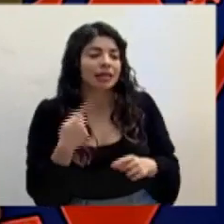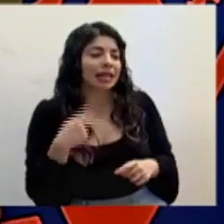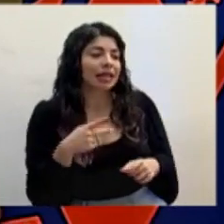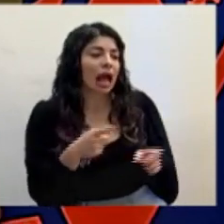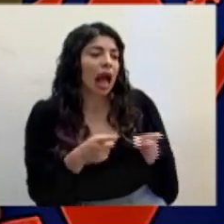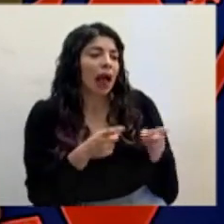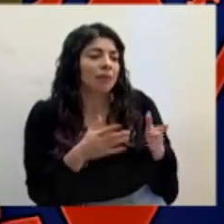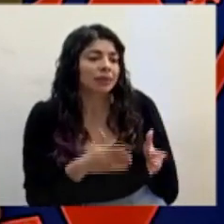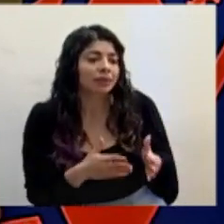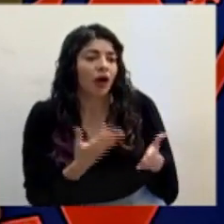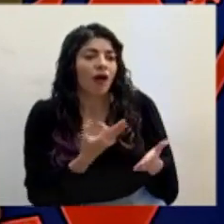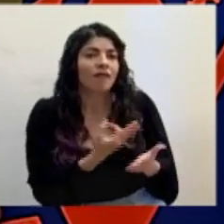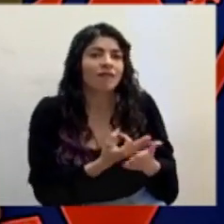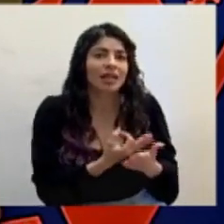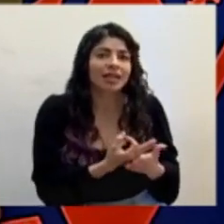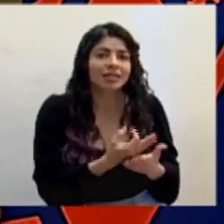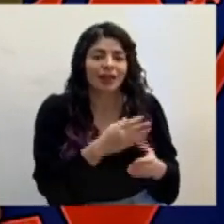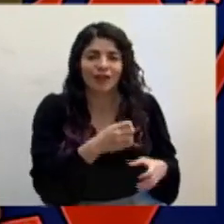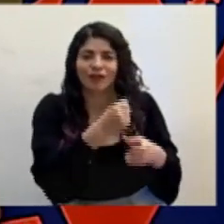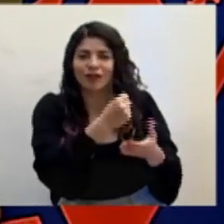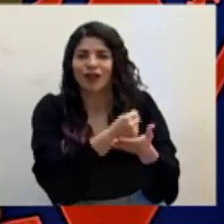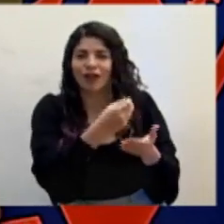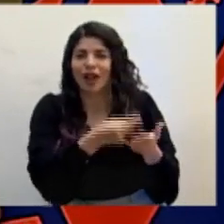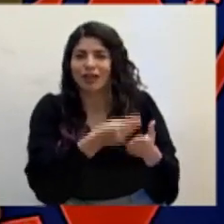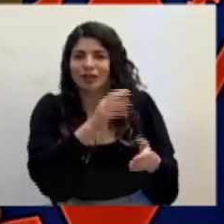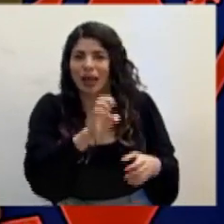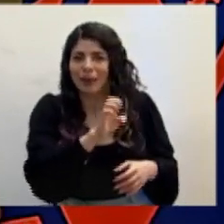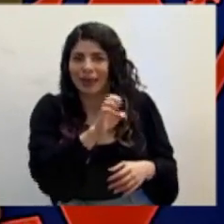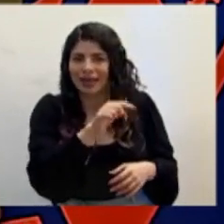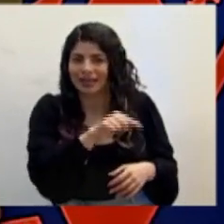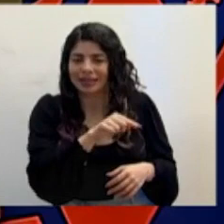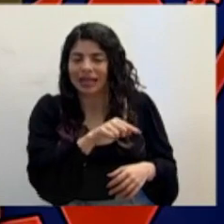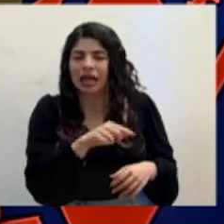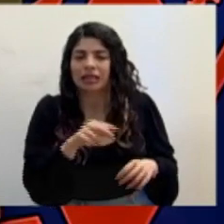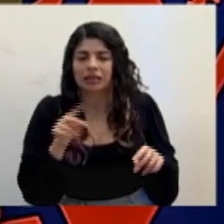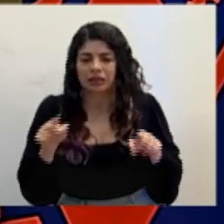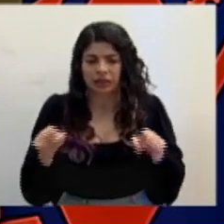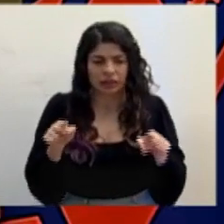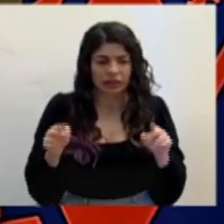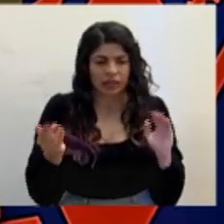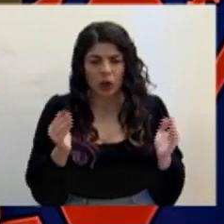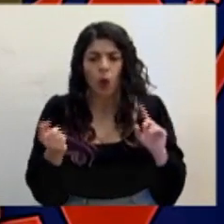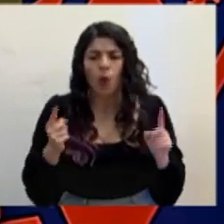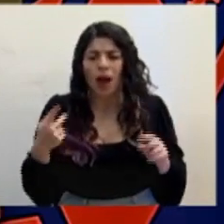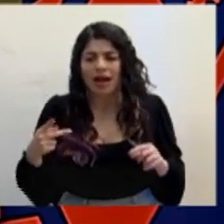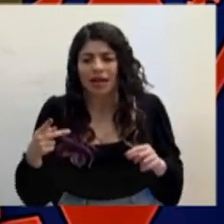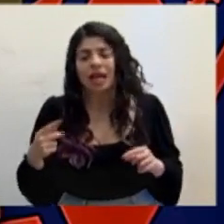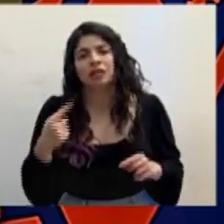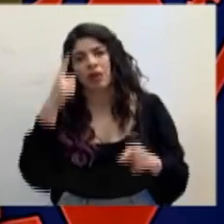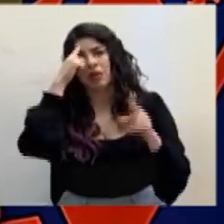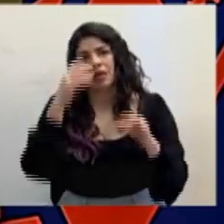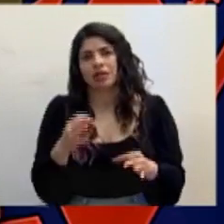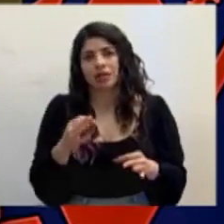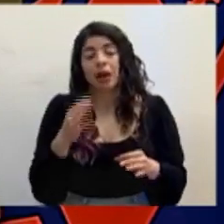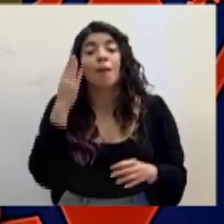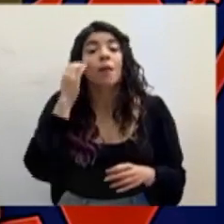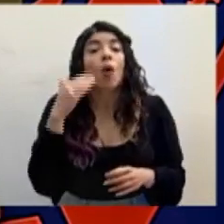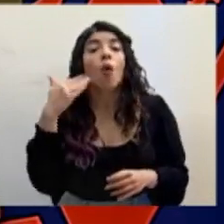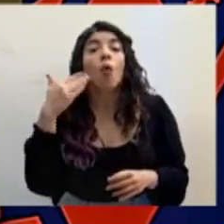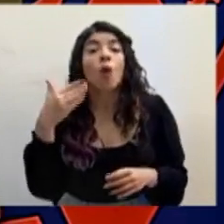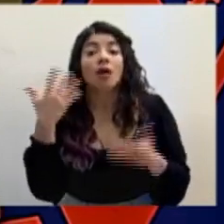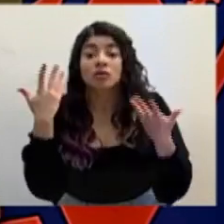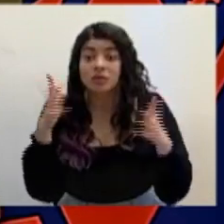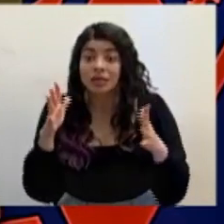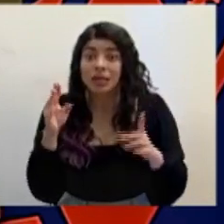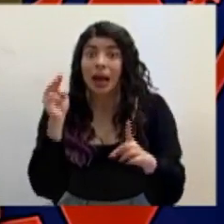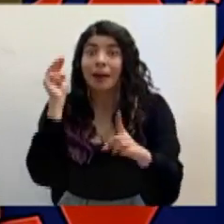administrativos o financieros del Fondo Nacional de Emergencias y a partir de ahí tomar las decisiones. En el entendido de que una vez que se ha logrado